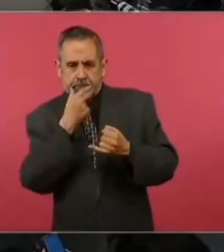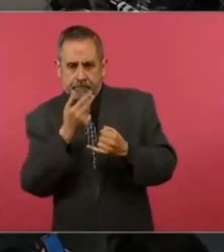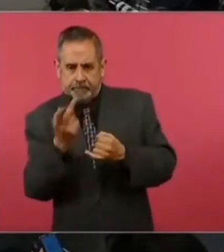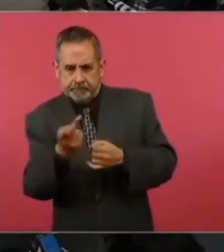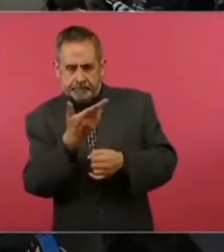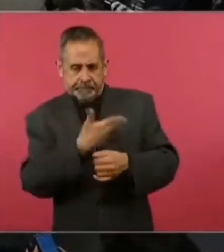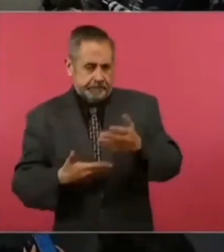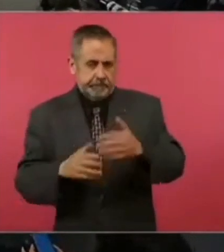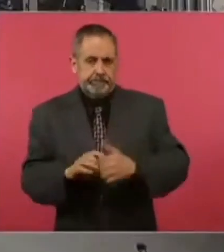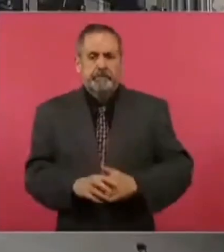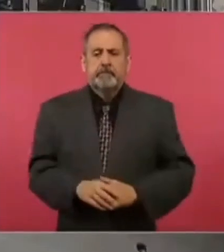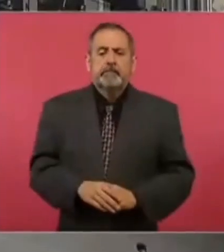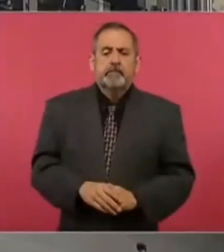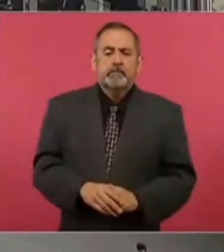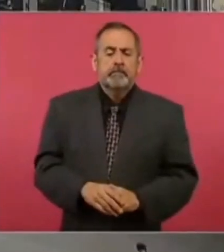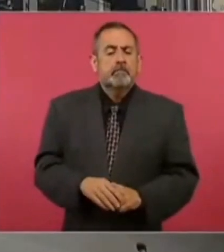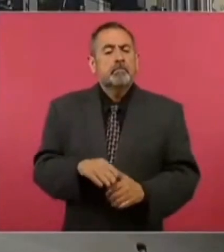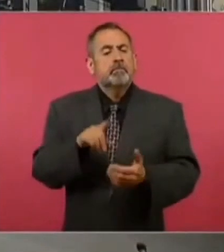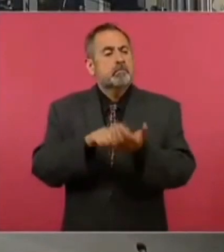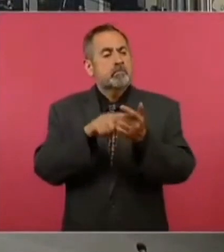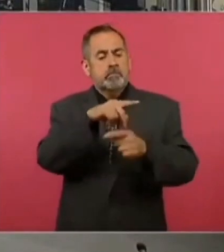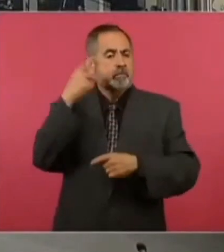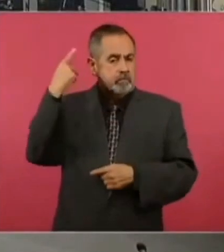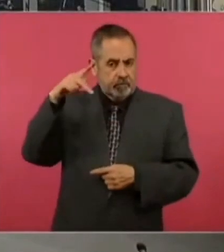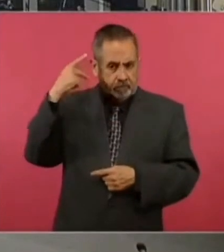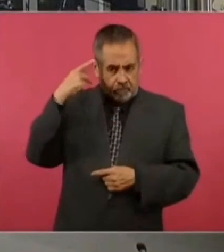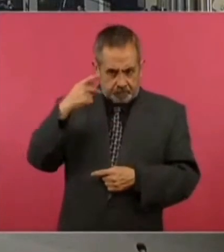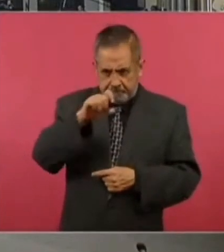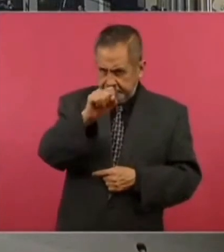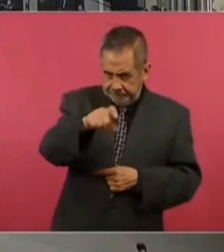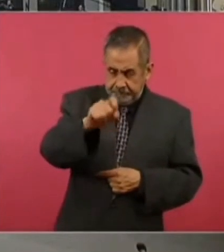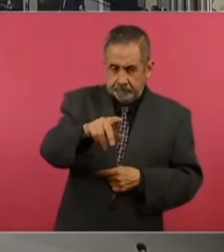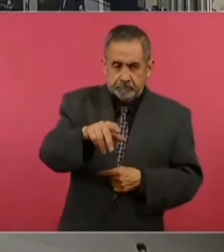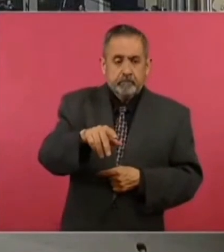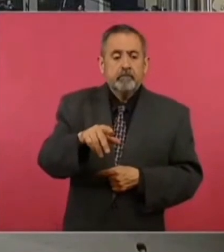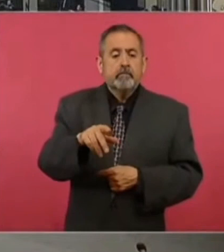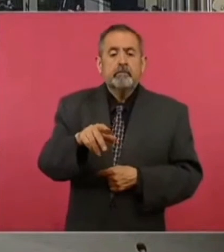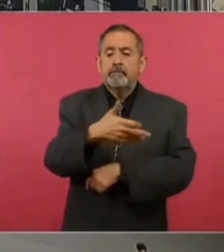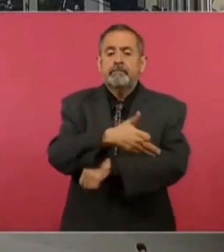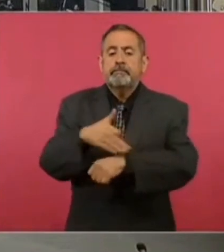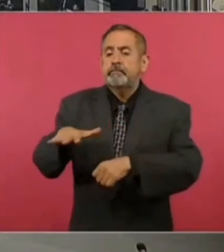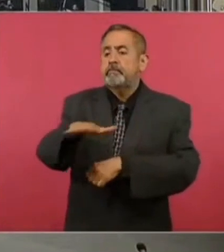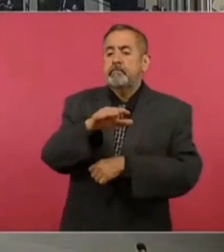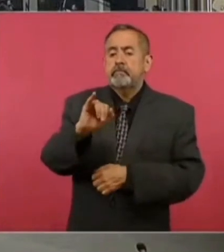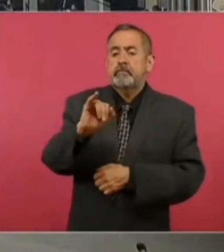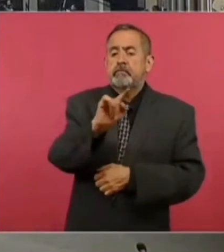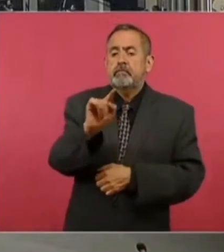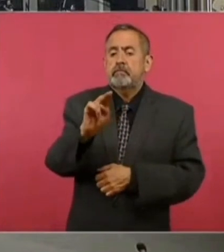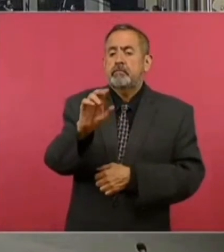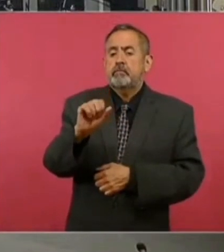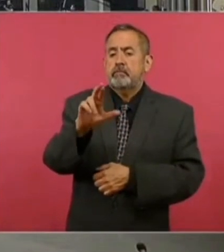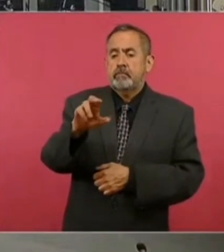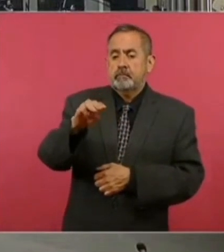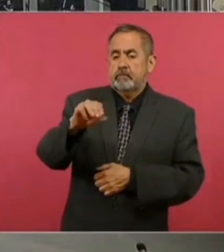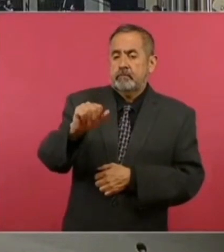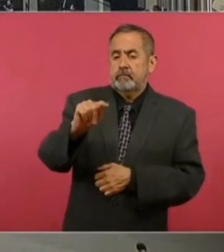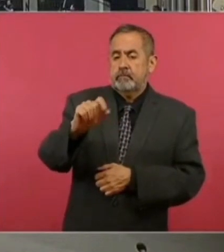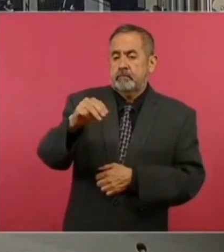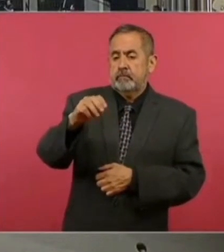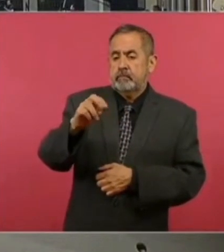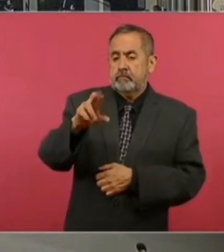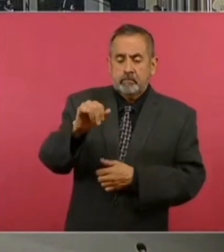Esto, a propósito, en Puebla hay una familia de Izúcar de Matamoros, Puebla, que